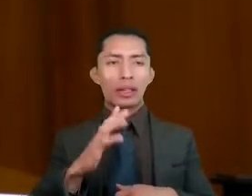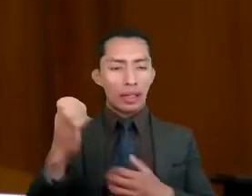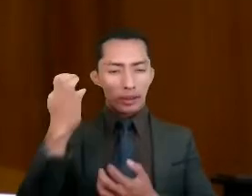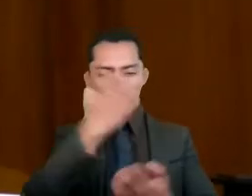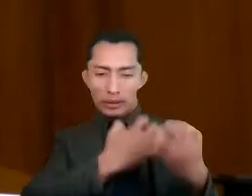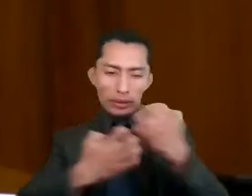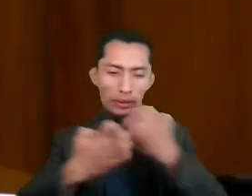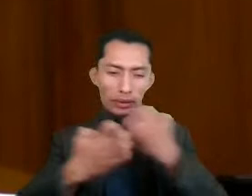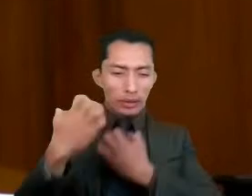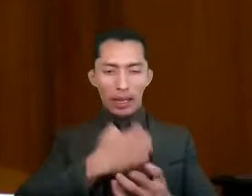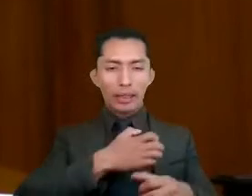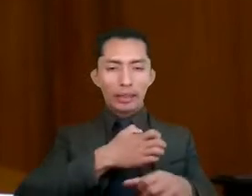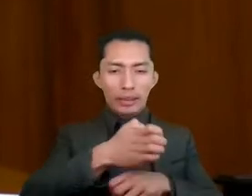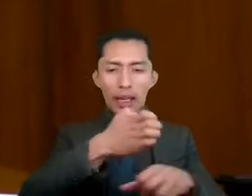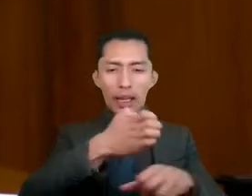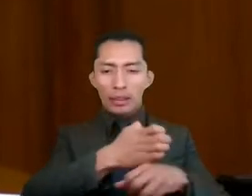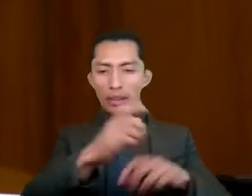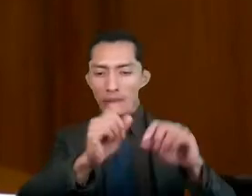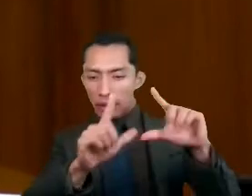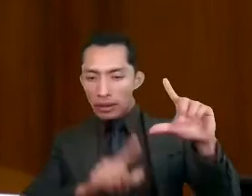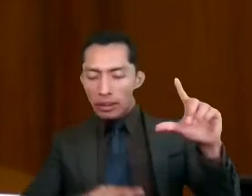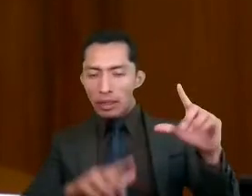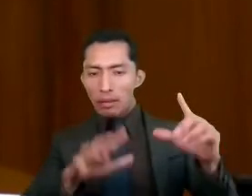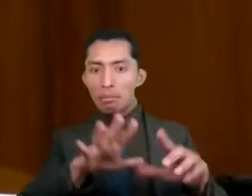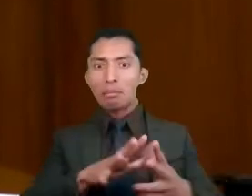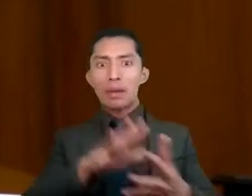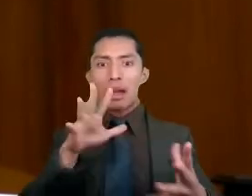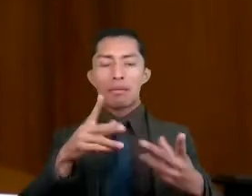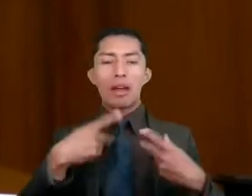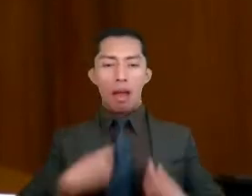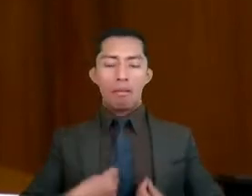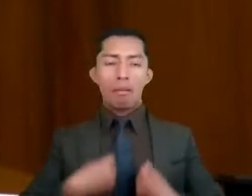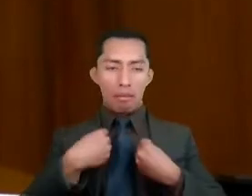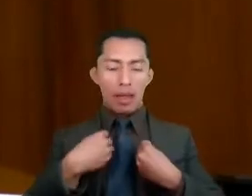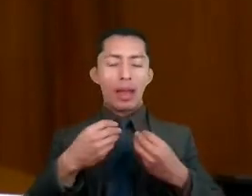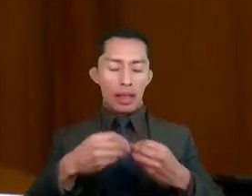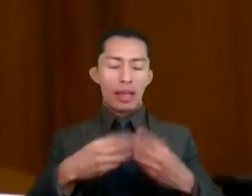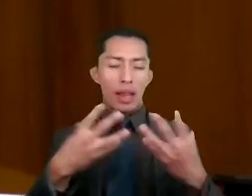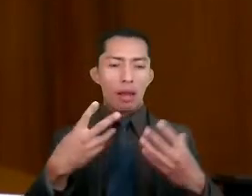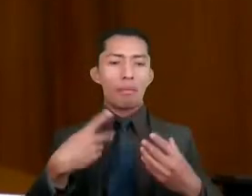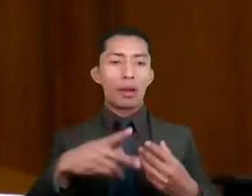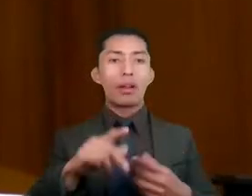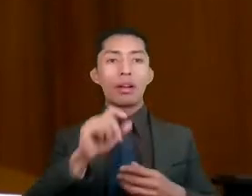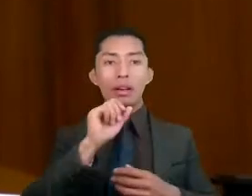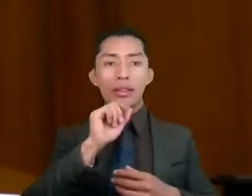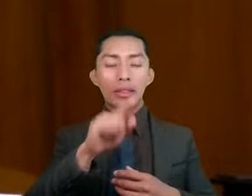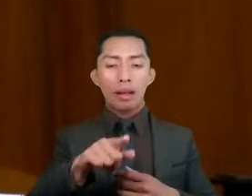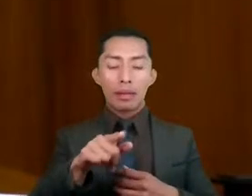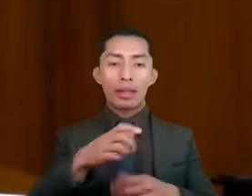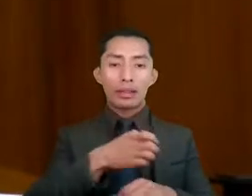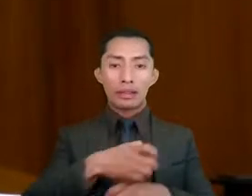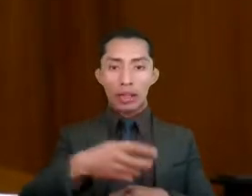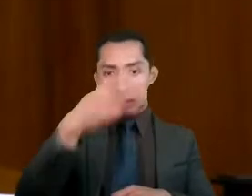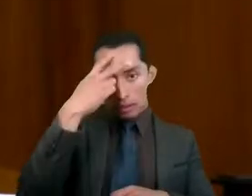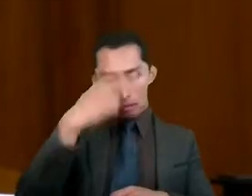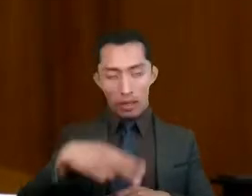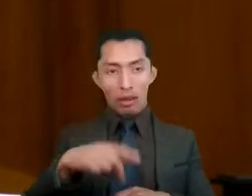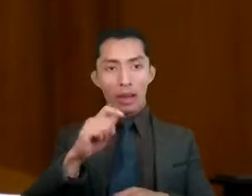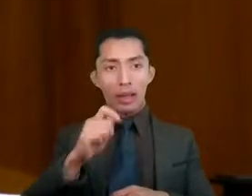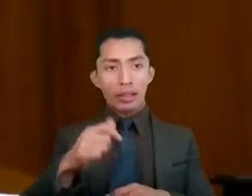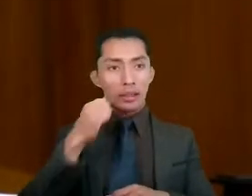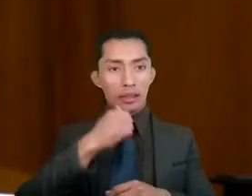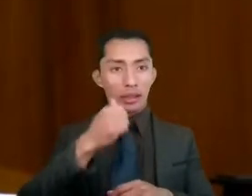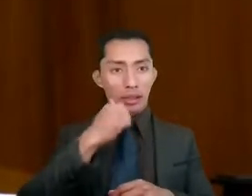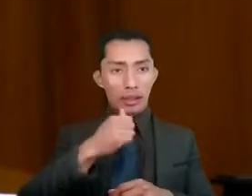estado por estado, el estado con mayor número de población, pero adicionalmente somos el estado por el que concluyen